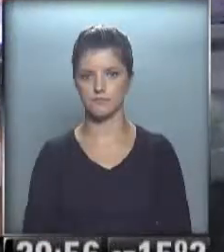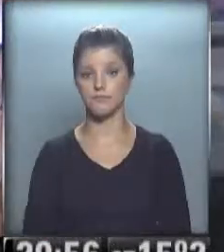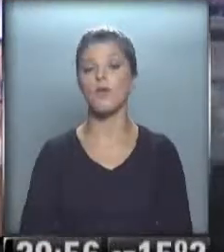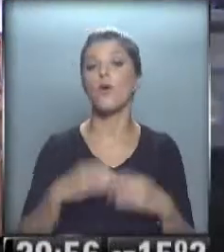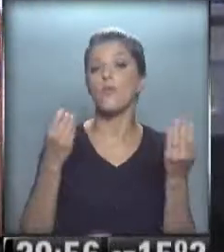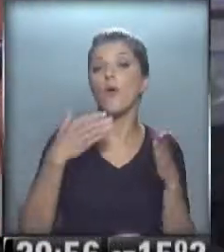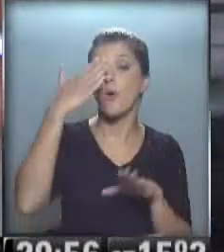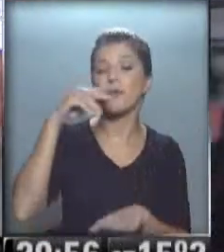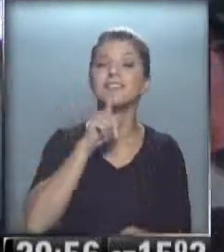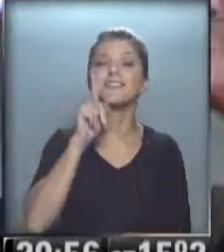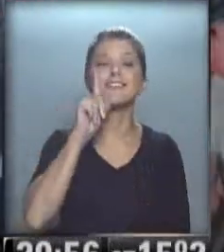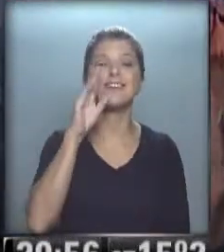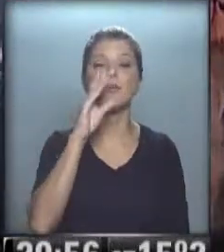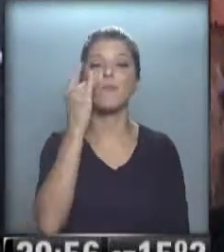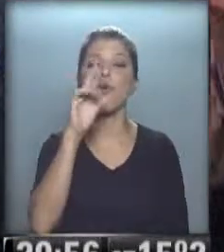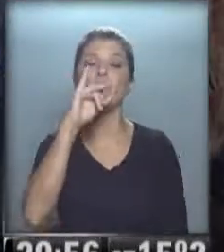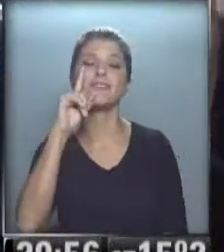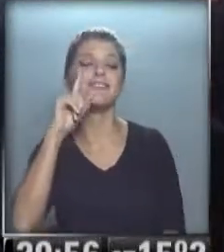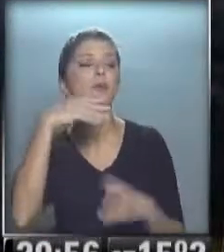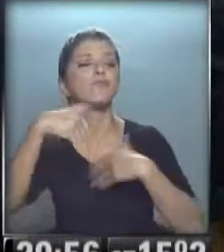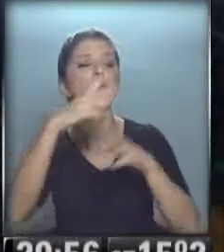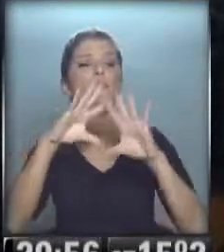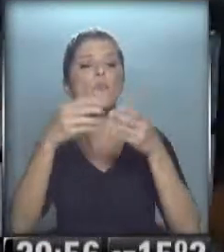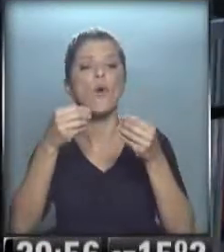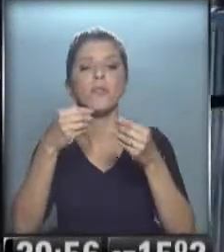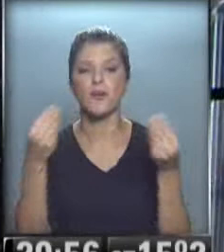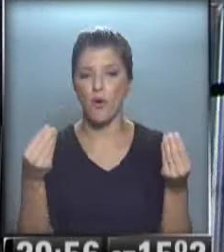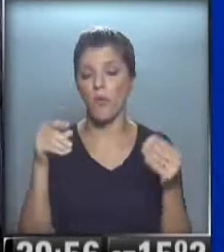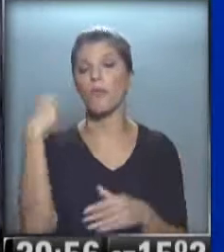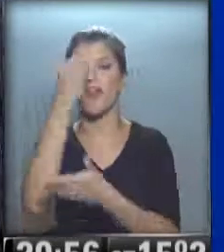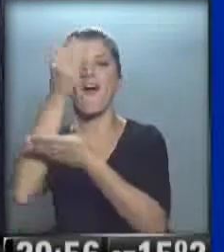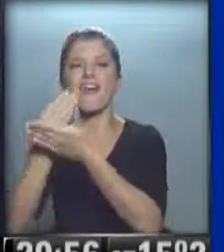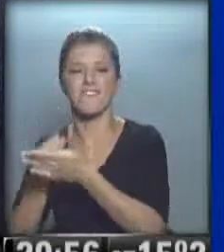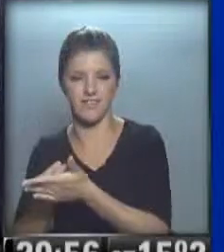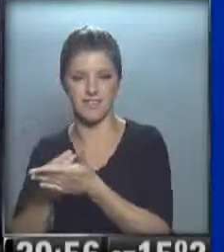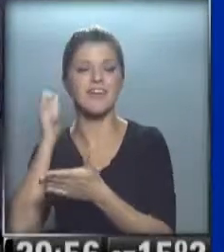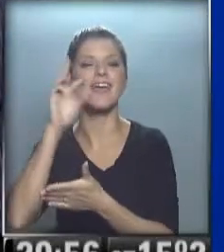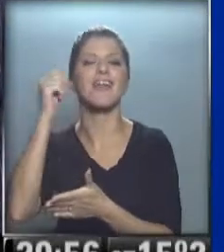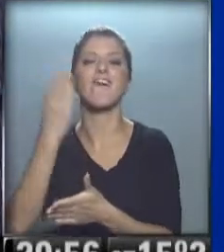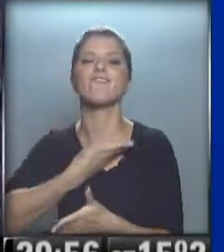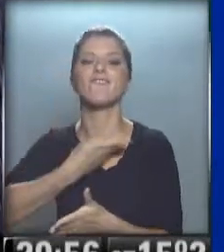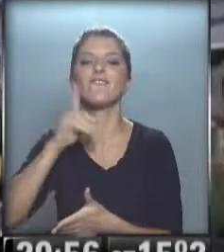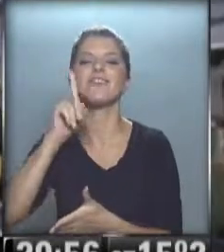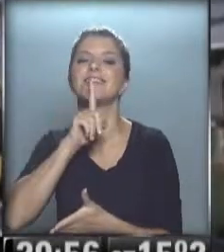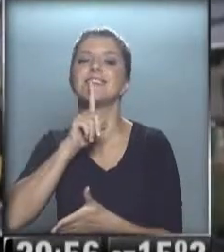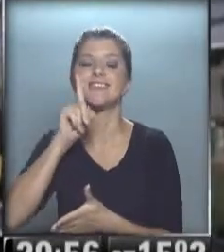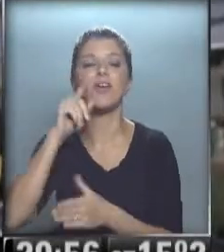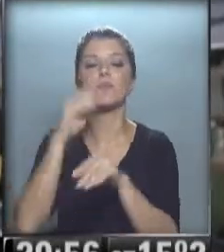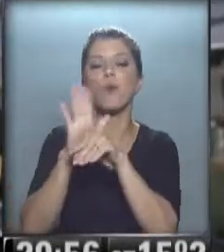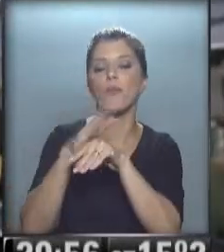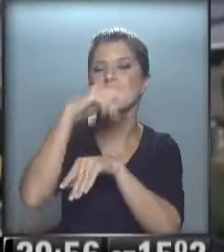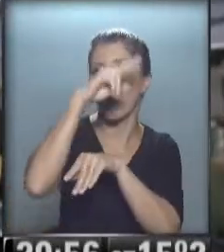este tema con Pablo Tiburcio ahora, el Mundial de Brasil, Pablo. Bueno, el graffiti es denominado en todo el mundo como el arte vivo. Las calles de Río de